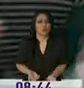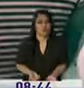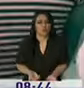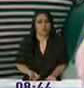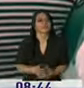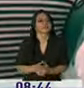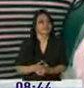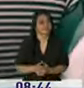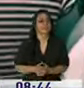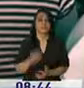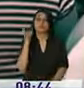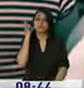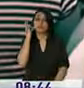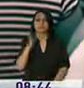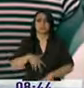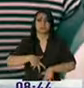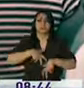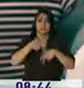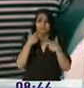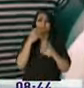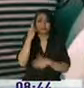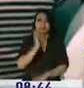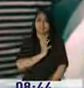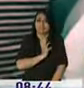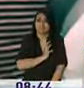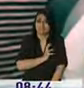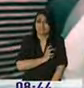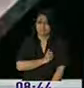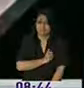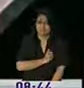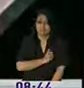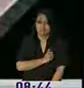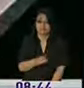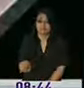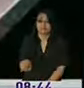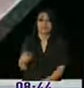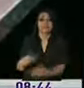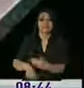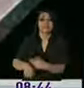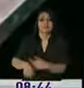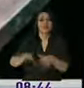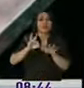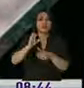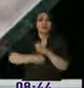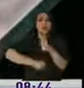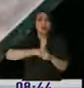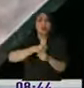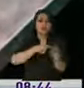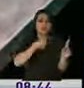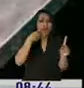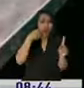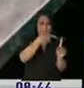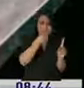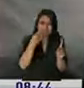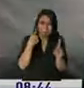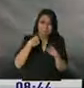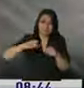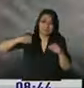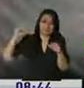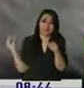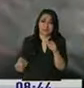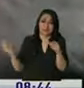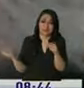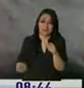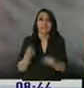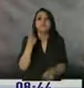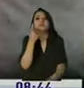Indignada y con el alma partida, así como la espalda de su pequeña de 8 años, esta mujer se armó de valor y denunció